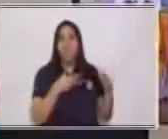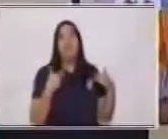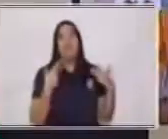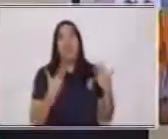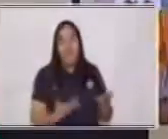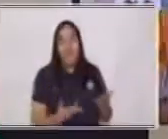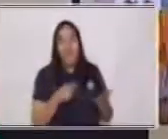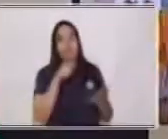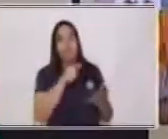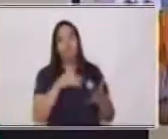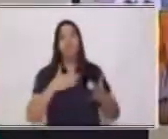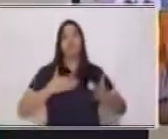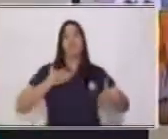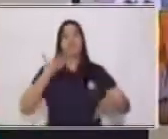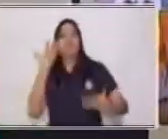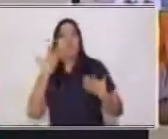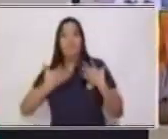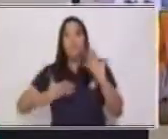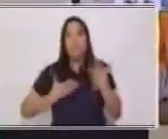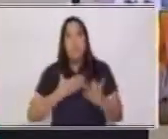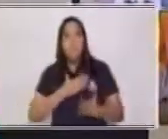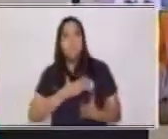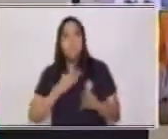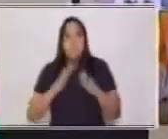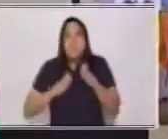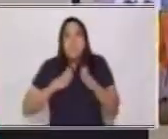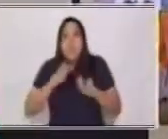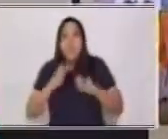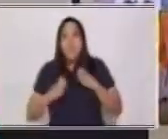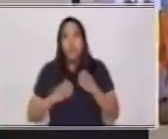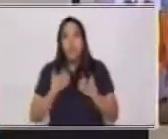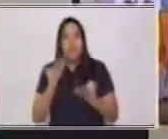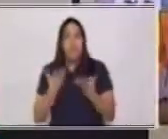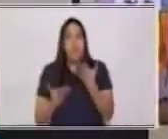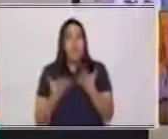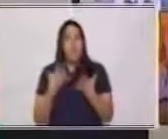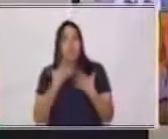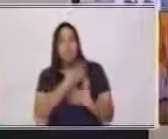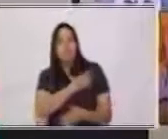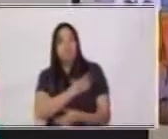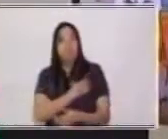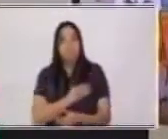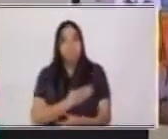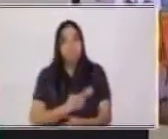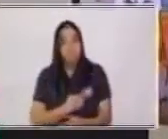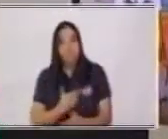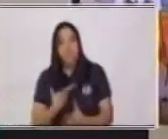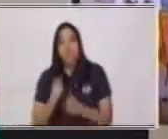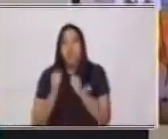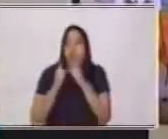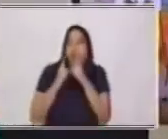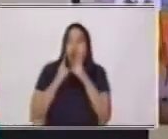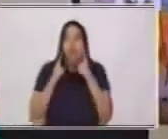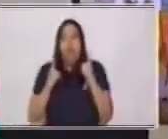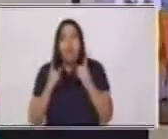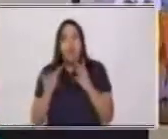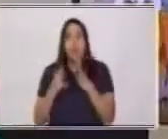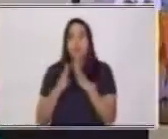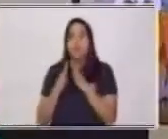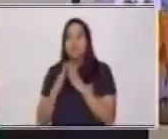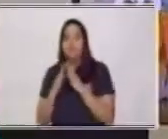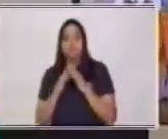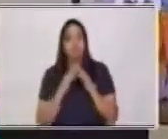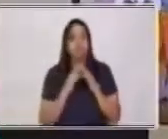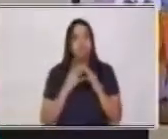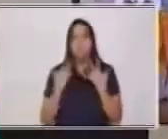permite expresar nuestras emociones, ya sea de tristeza, de asombro, de nervios, ¿verdad? Estas oraciones